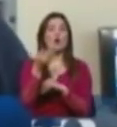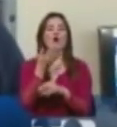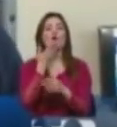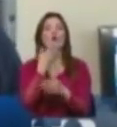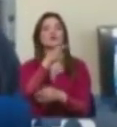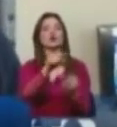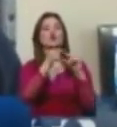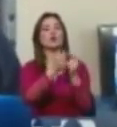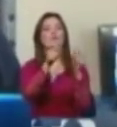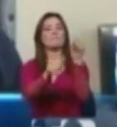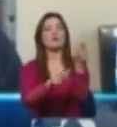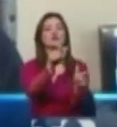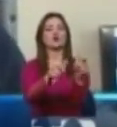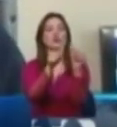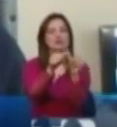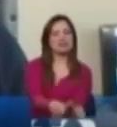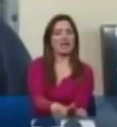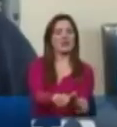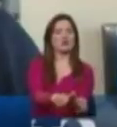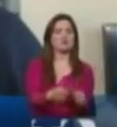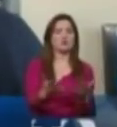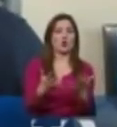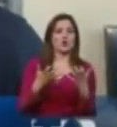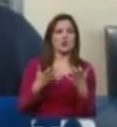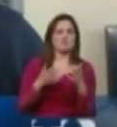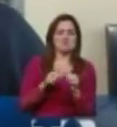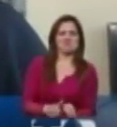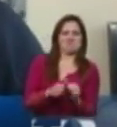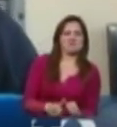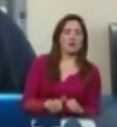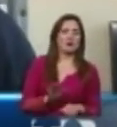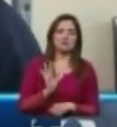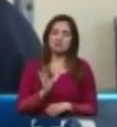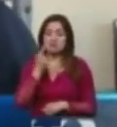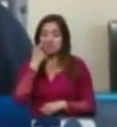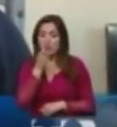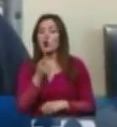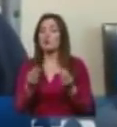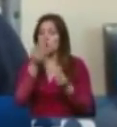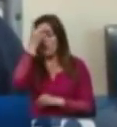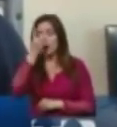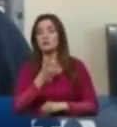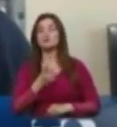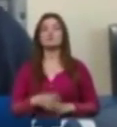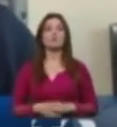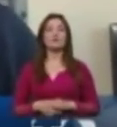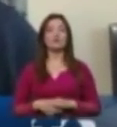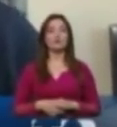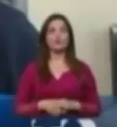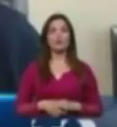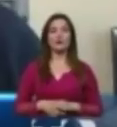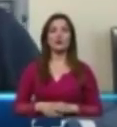proceder con las personas que no desean ser trasladadas a estos espacios. Todavía